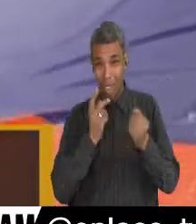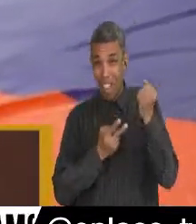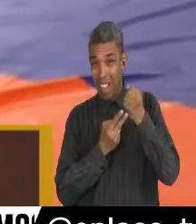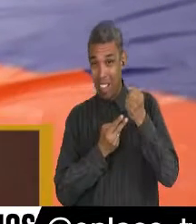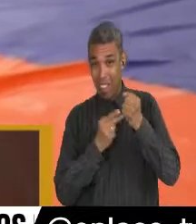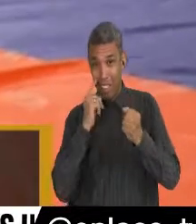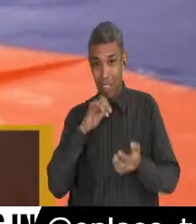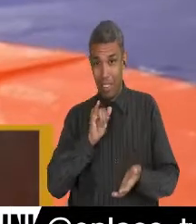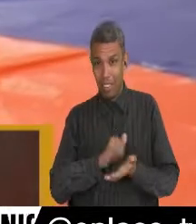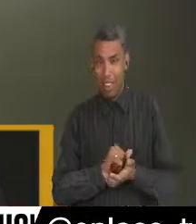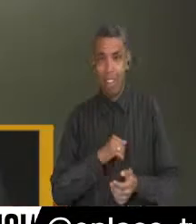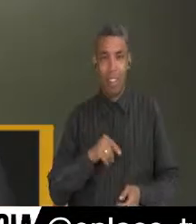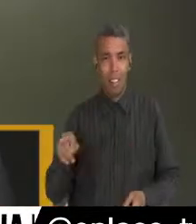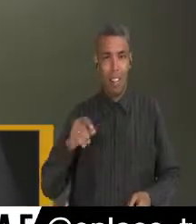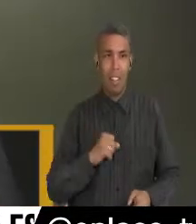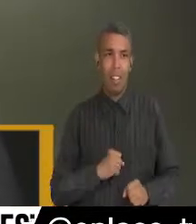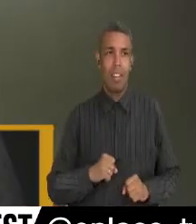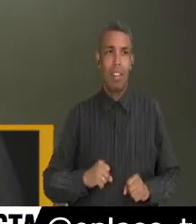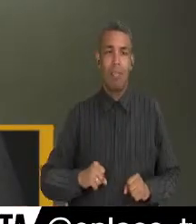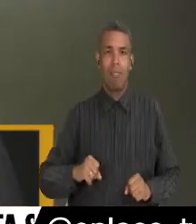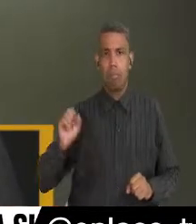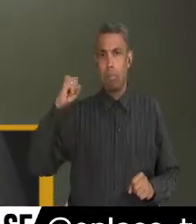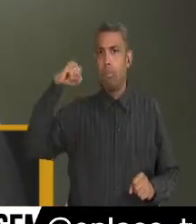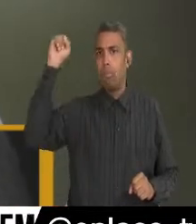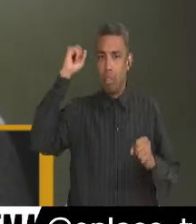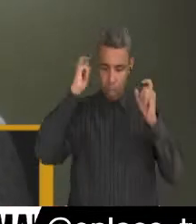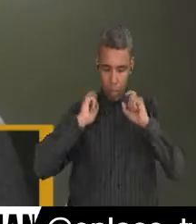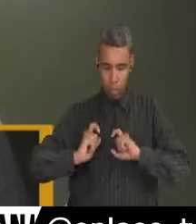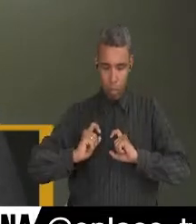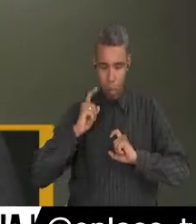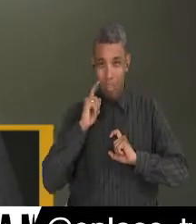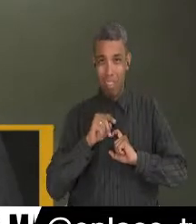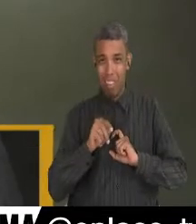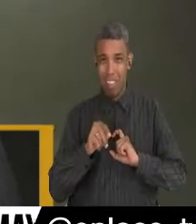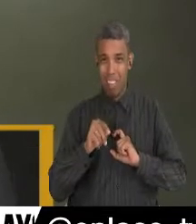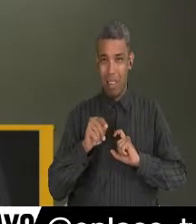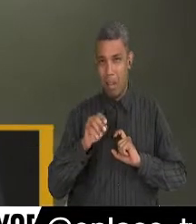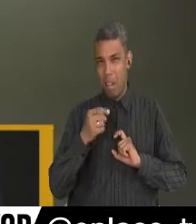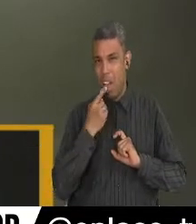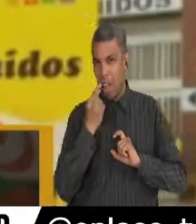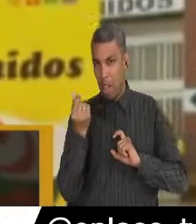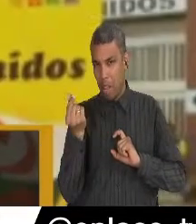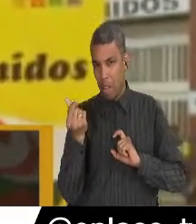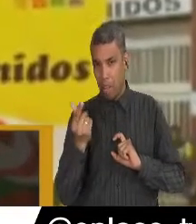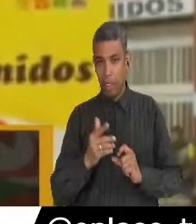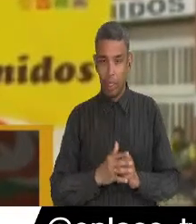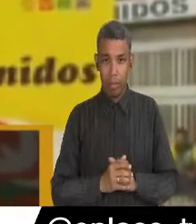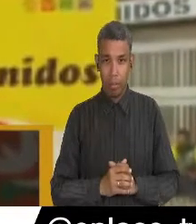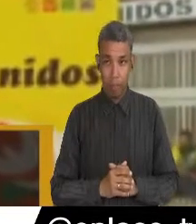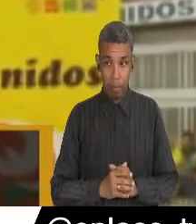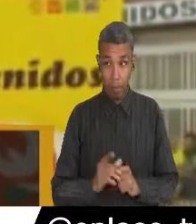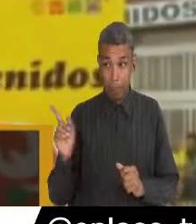logró su meta. Fue bien, para hacer la primera vez fue una buena experiencia.